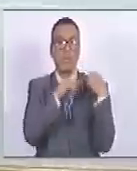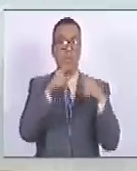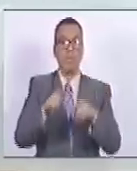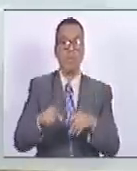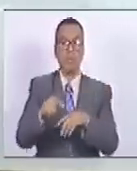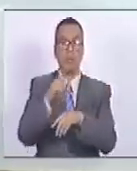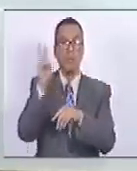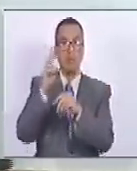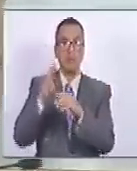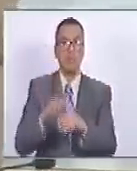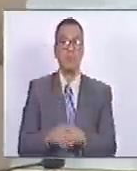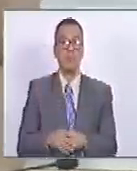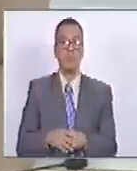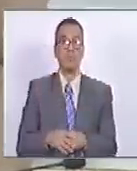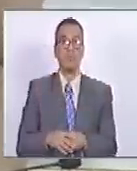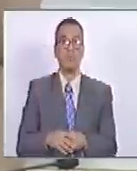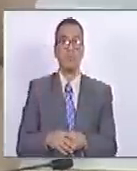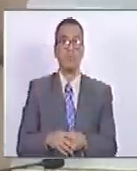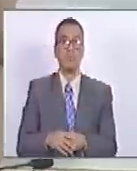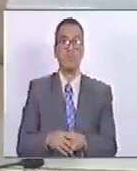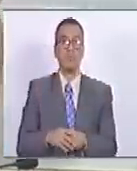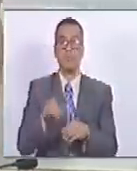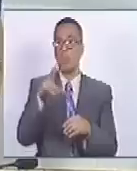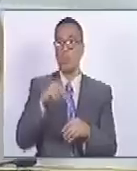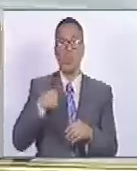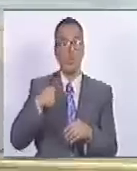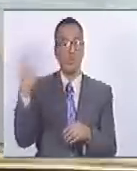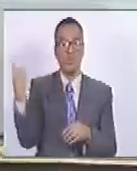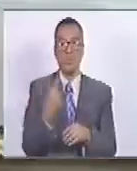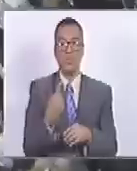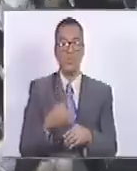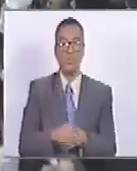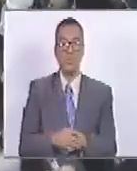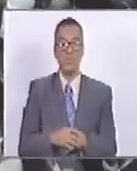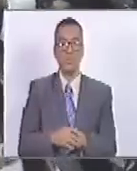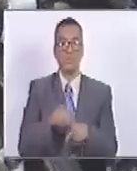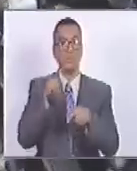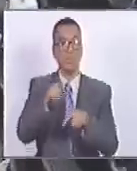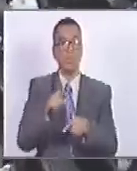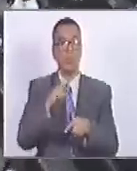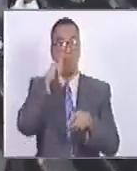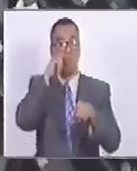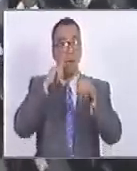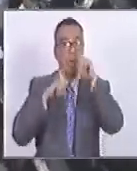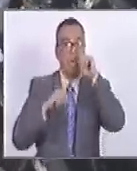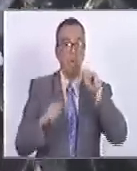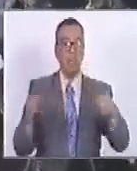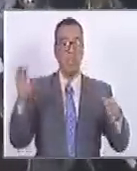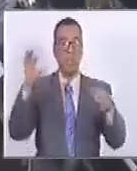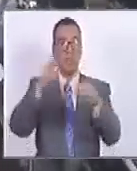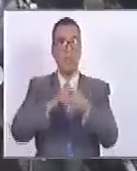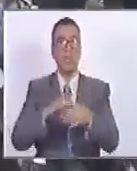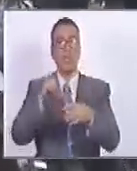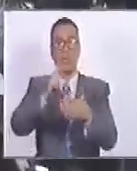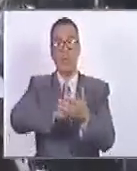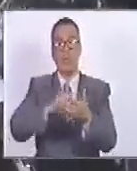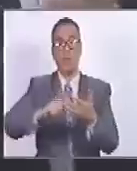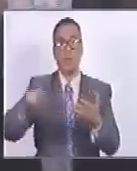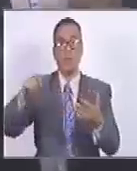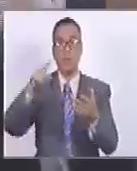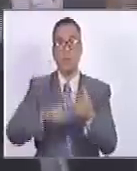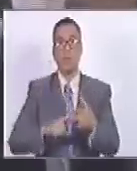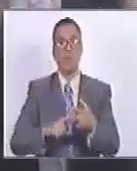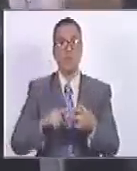Estado venezolano. No van a venir. Violaron el acuerdo que firmamos con ellos.